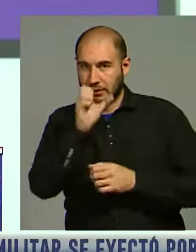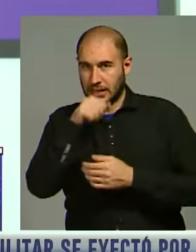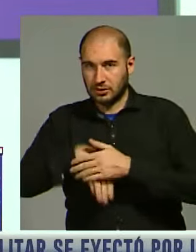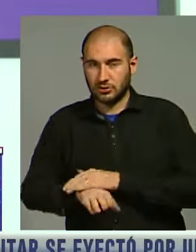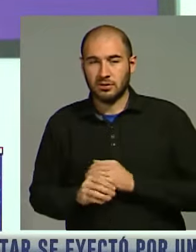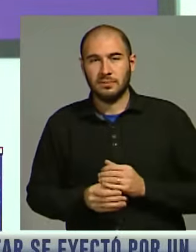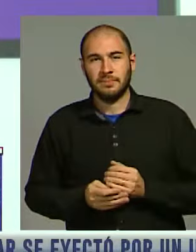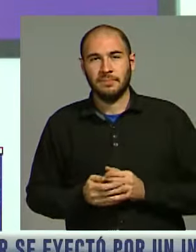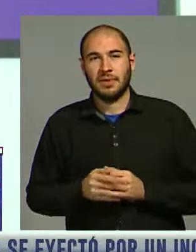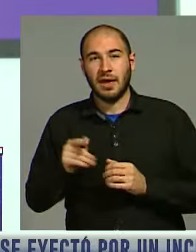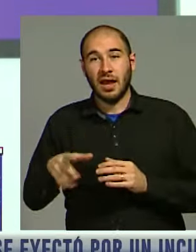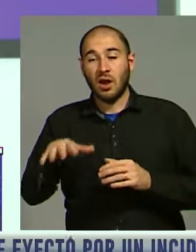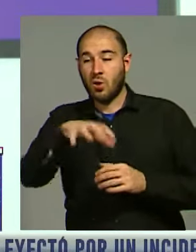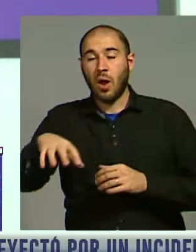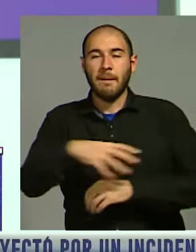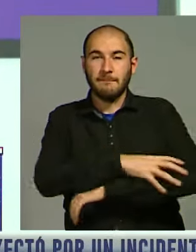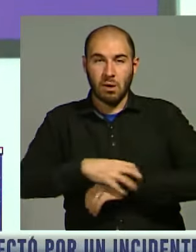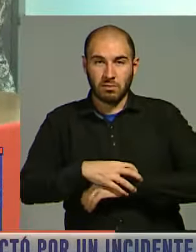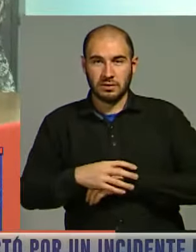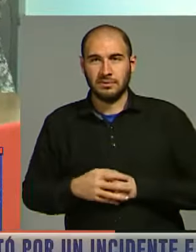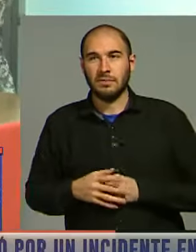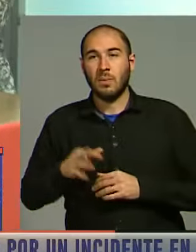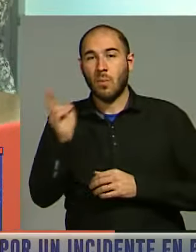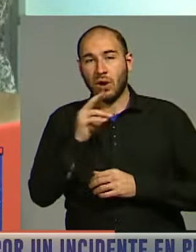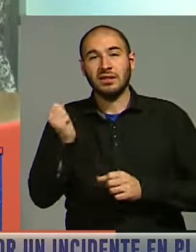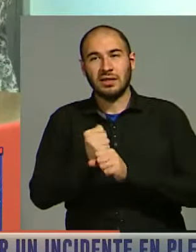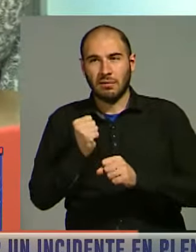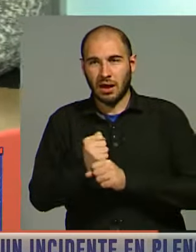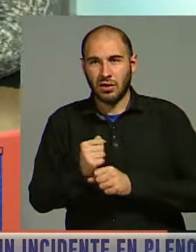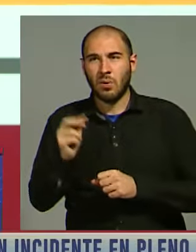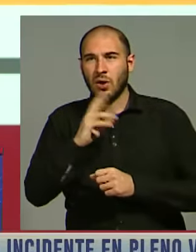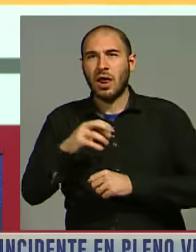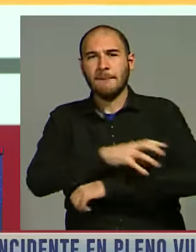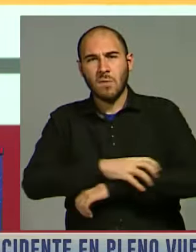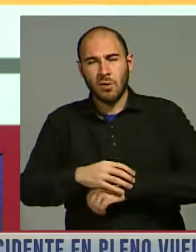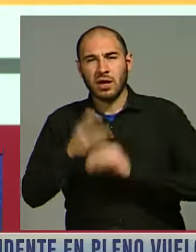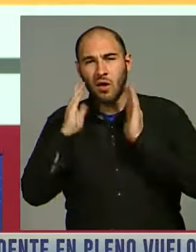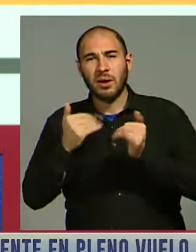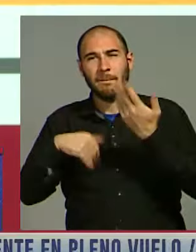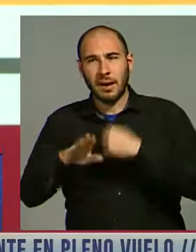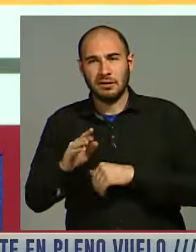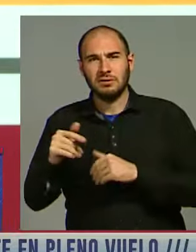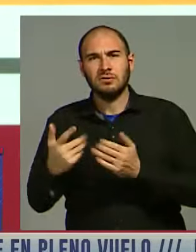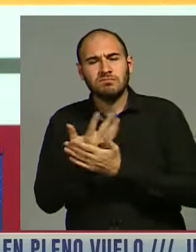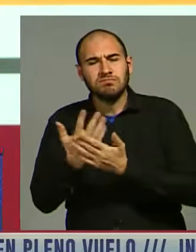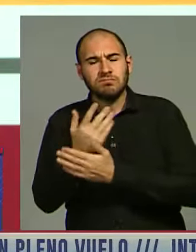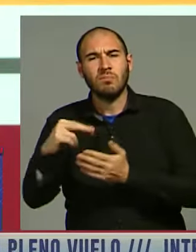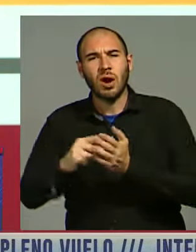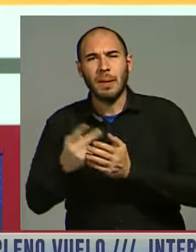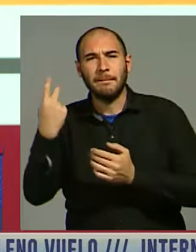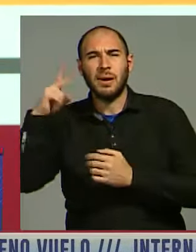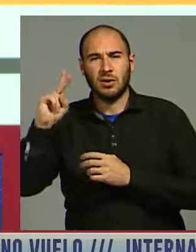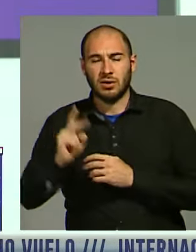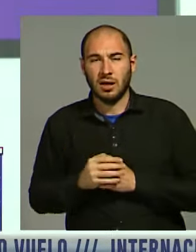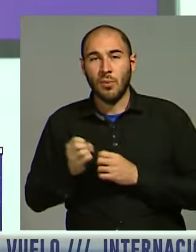Y son justamente de los sectores más vulnerables. Son las mujeres trabajadoras, las mujeres pobres, las más jóvenes, las que sufren las consecuencias más